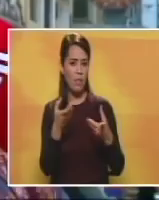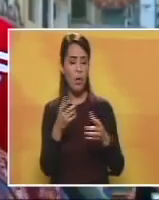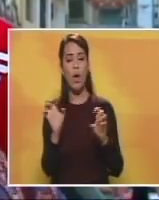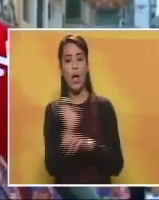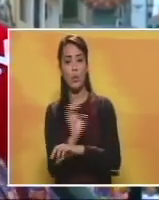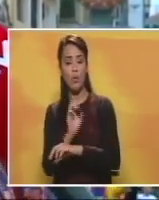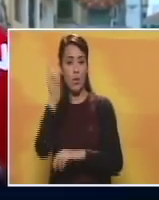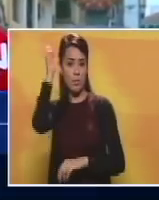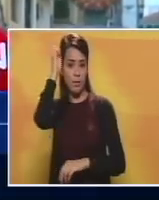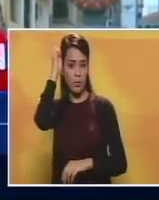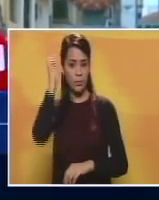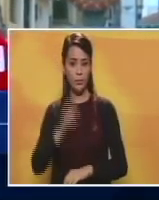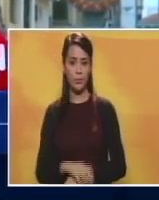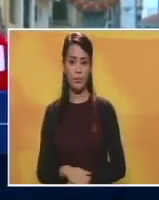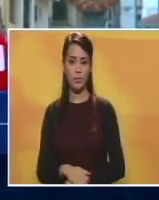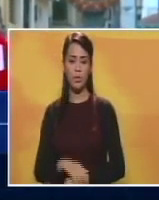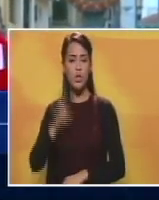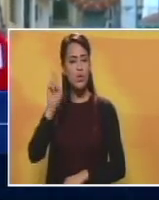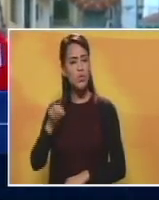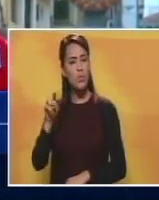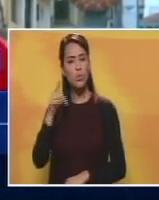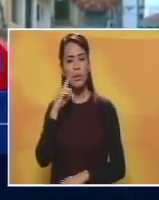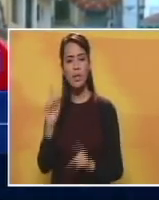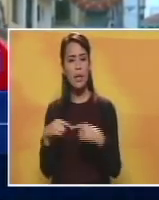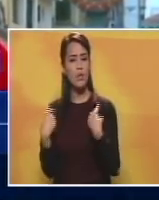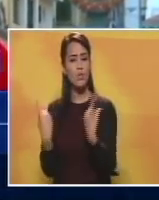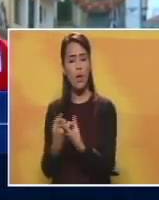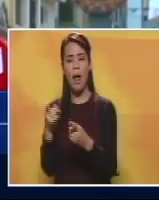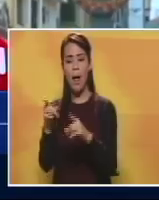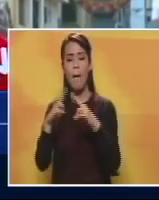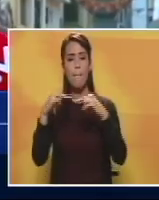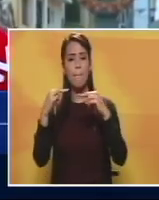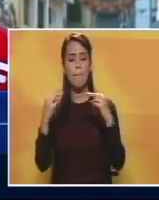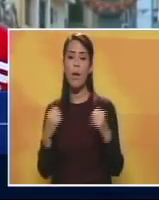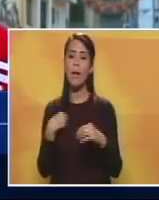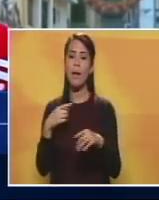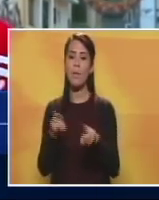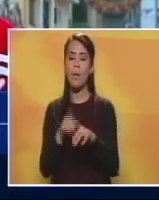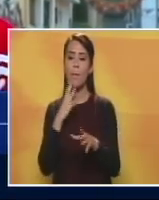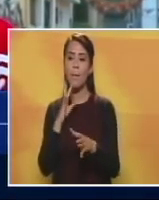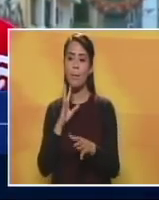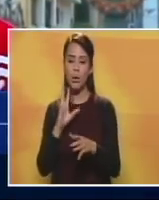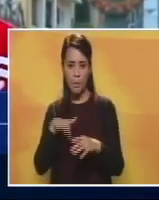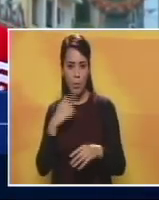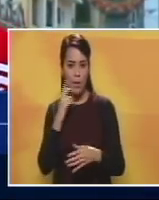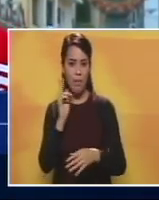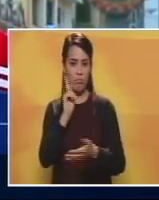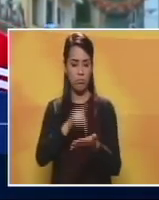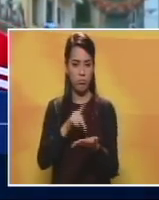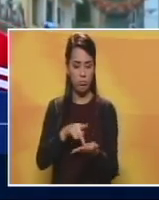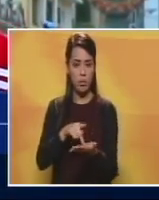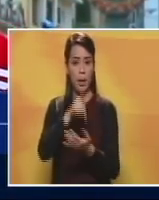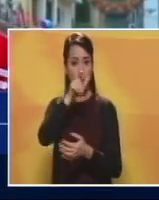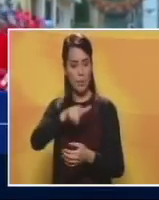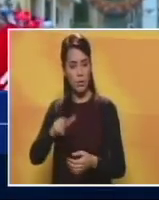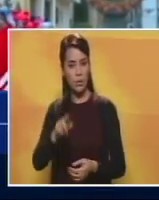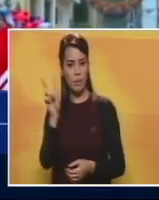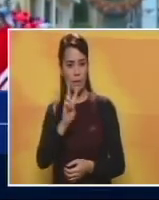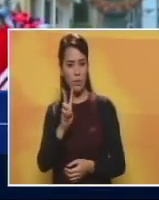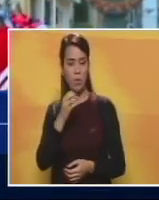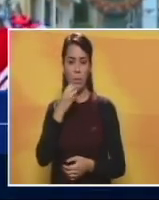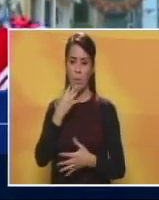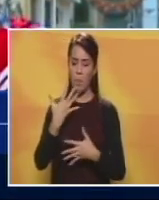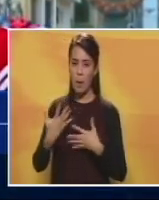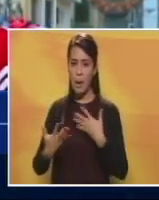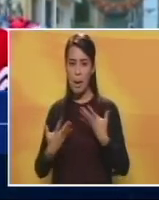Perú. No en que se queden en Tumbes, ojo, sino que es un puente para venezolanas, digamos, muy agraciadas y que